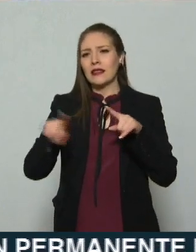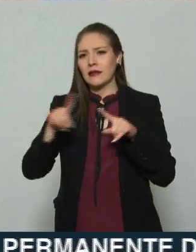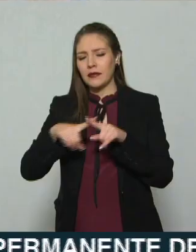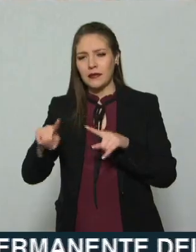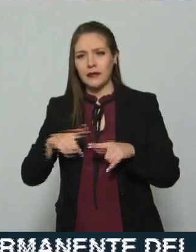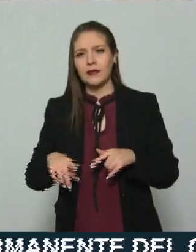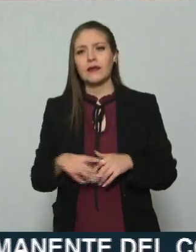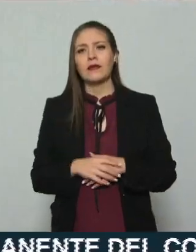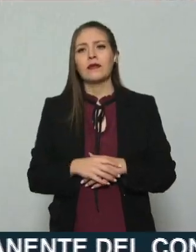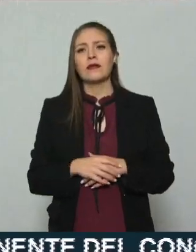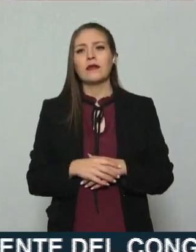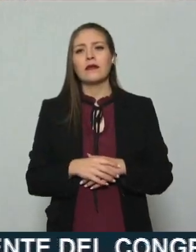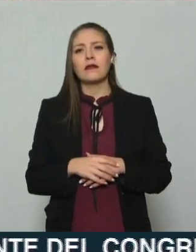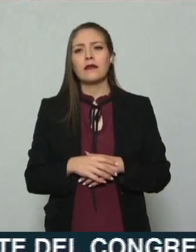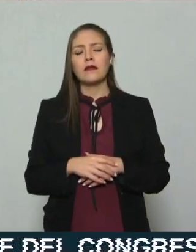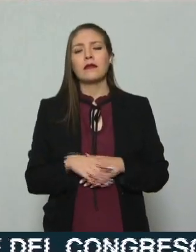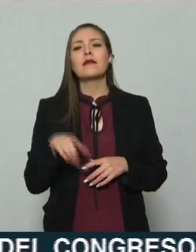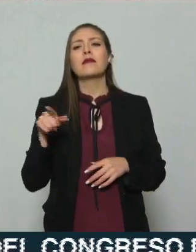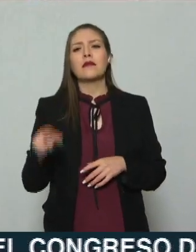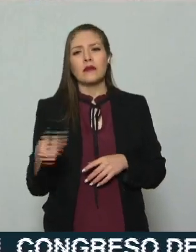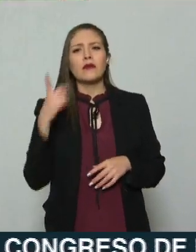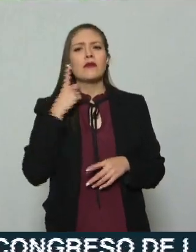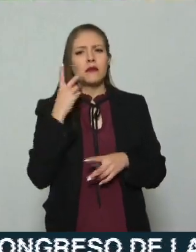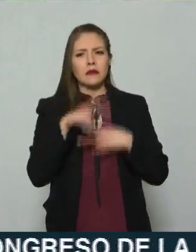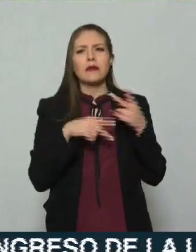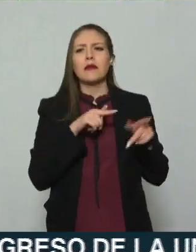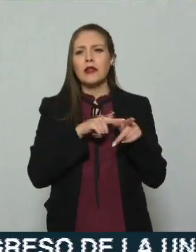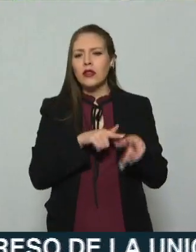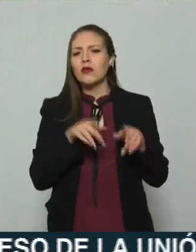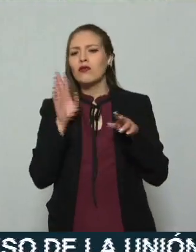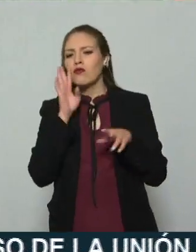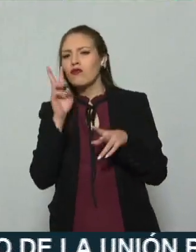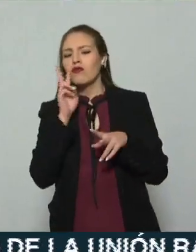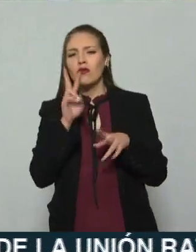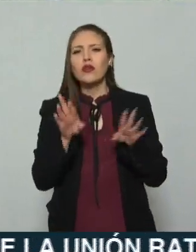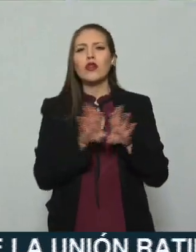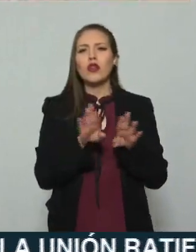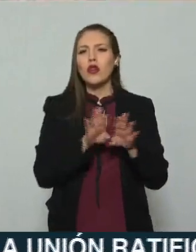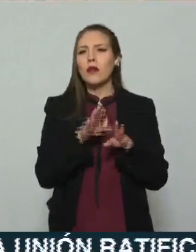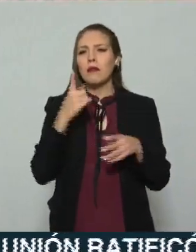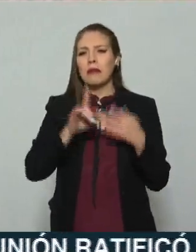señalaron que seguirán de cerca la aplicación de las normas dentro de los planteles para la prevención del delito.